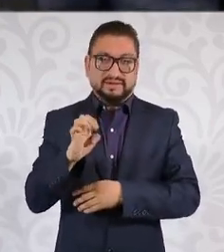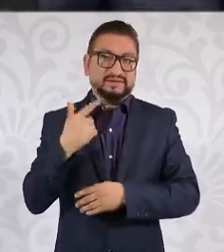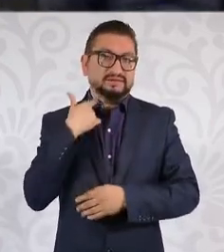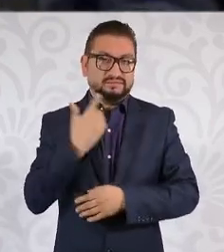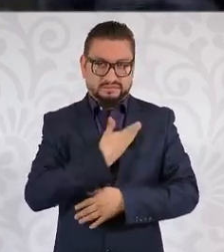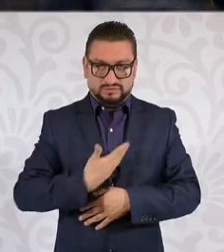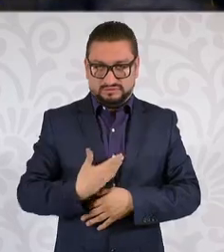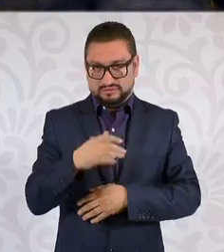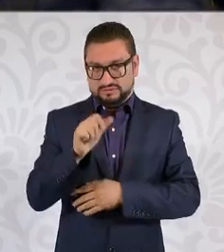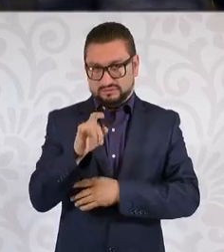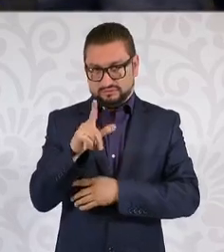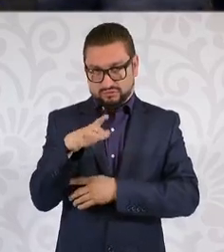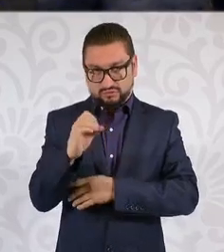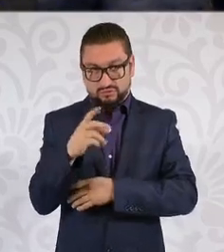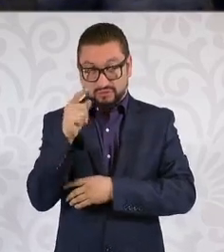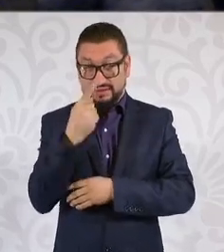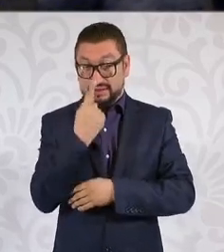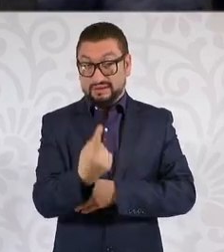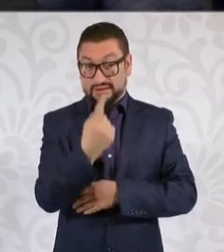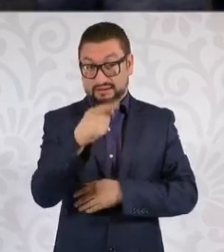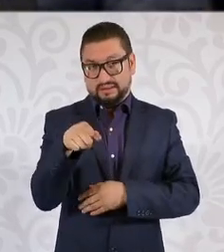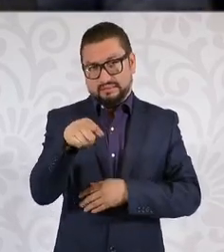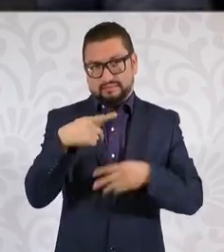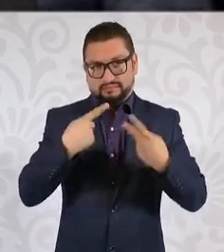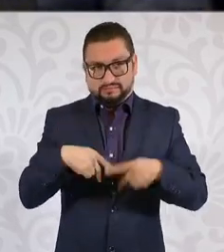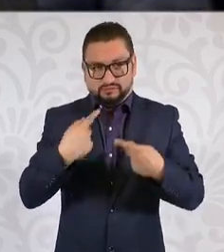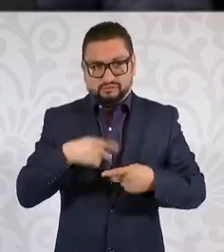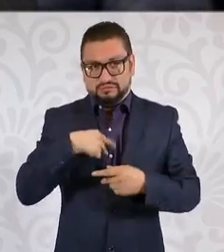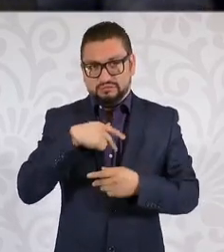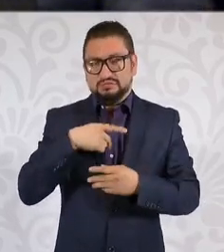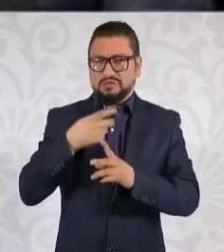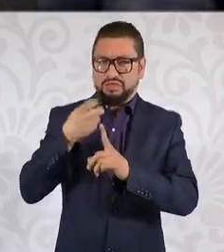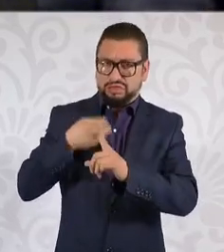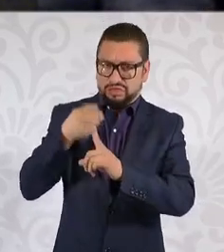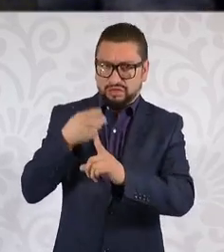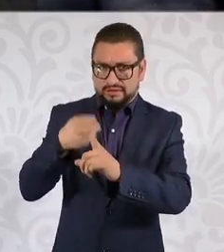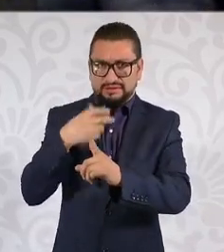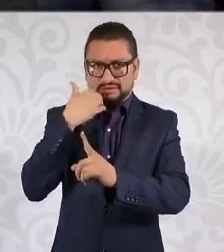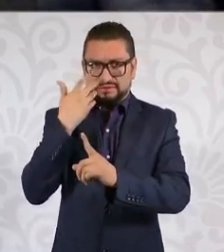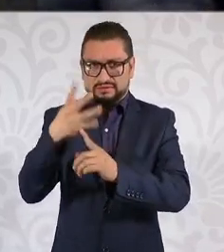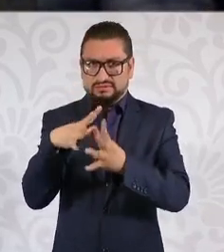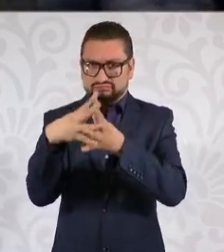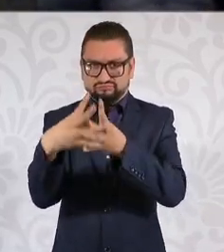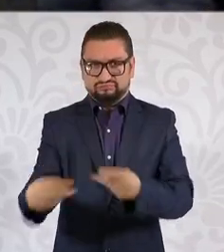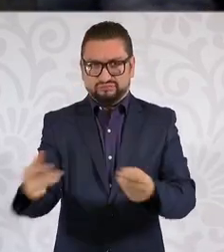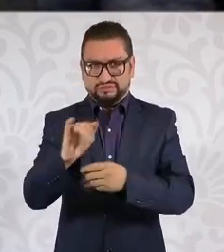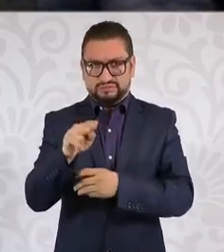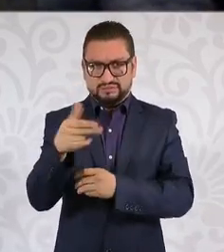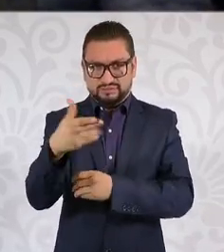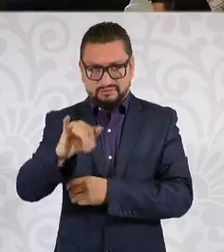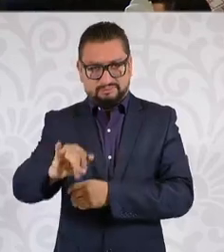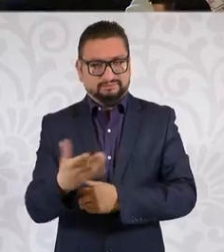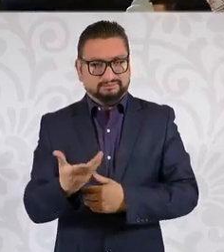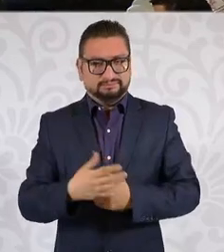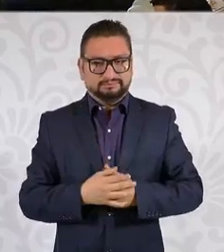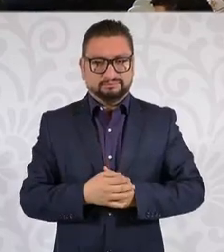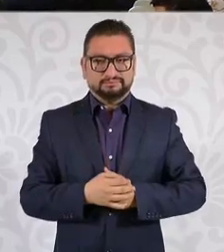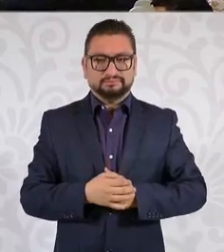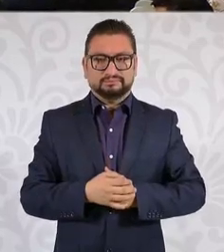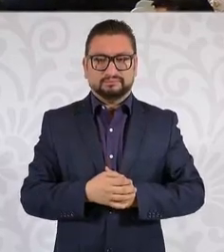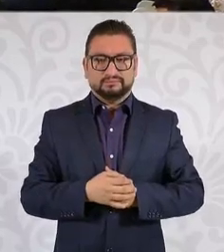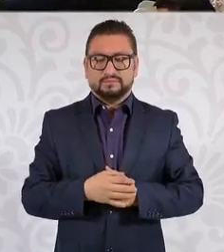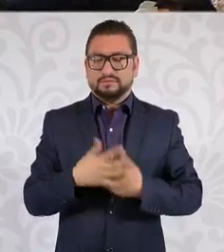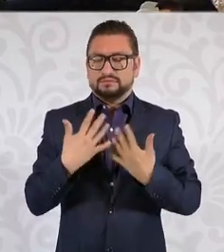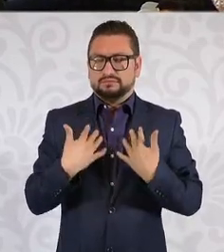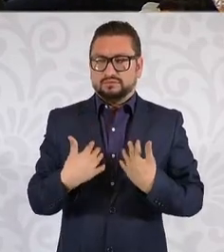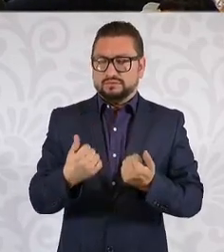el expresidente, Andrés Manuel, era una de las personas que no solo criticaba, sino que buscaba desaparecer este organismo? A ver, no